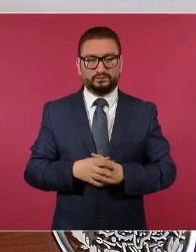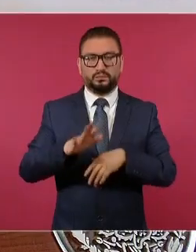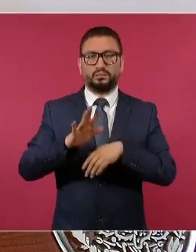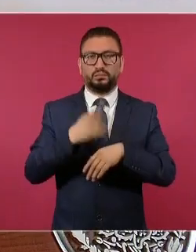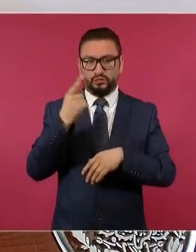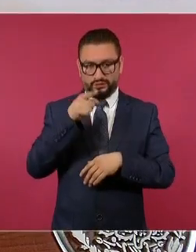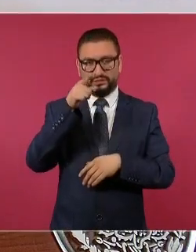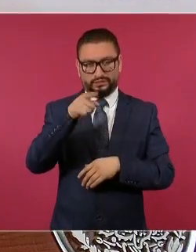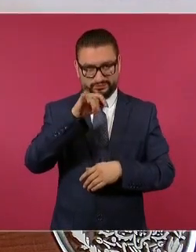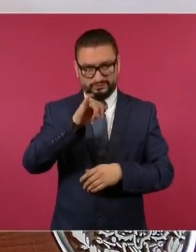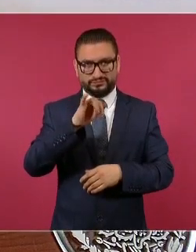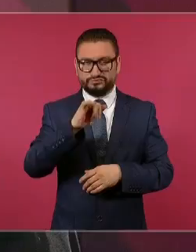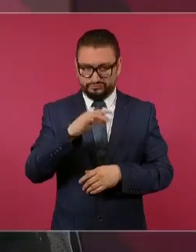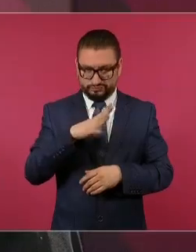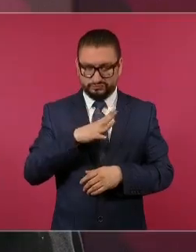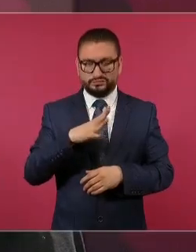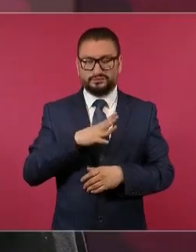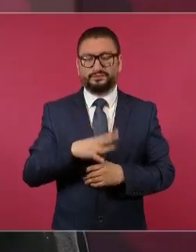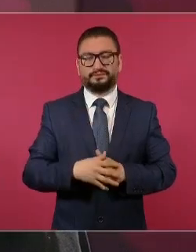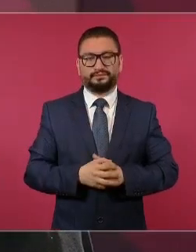porque él sí tiene.